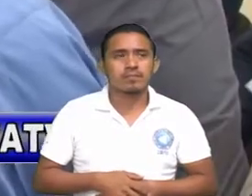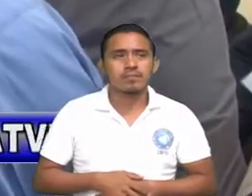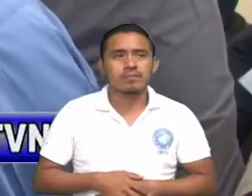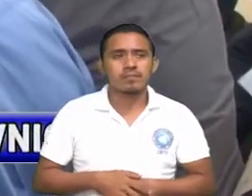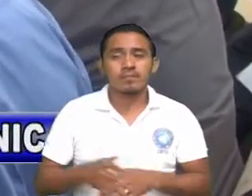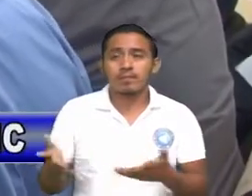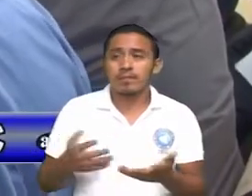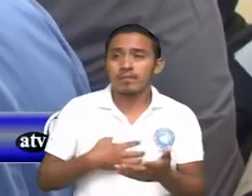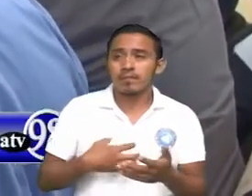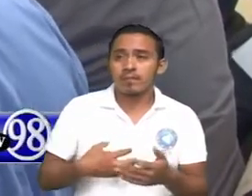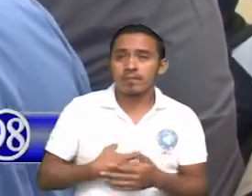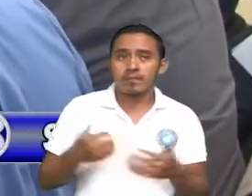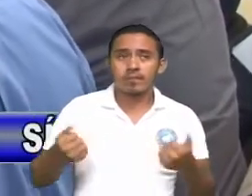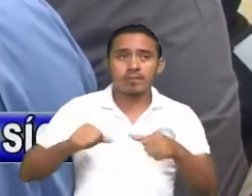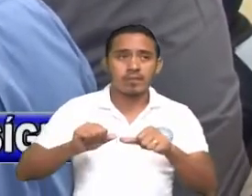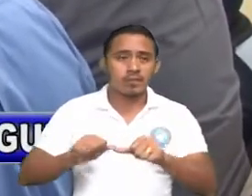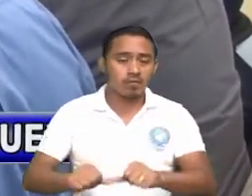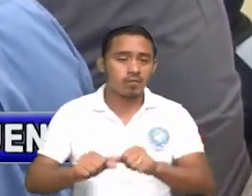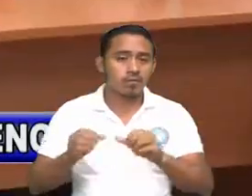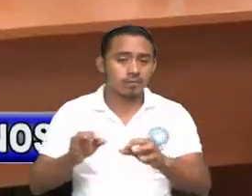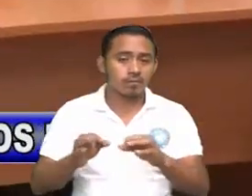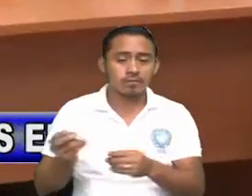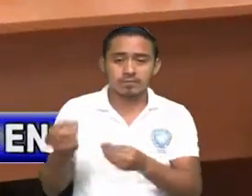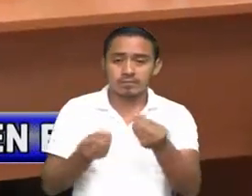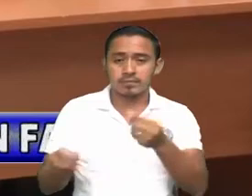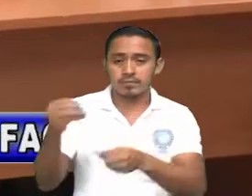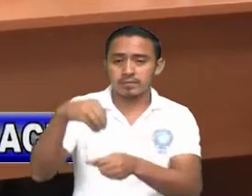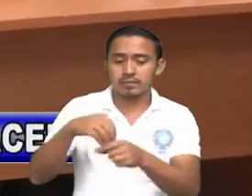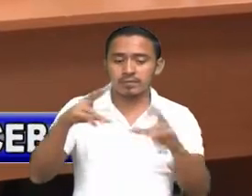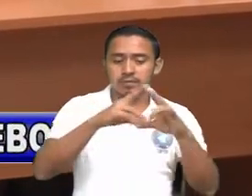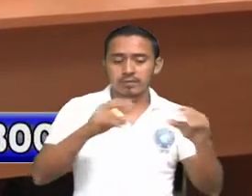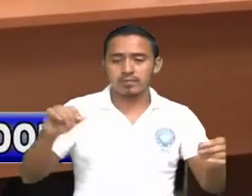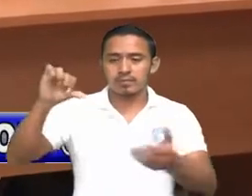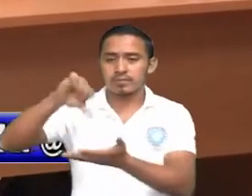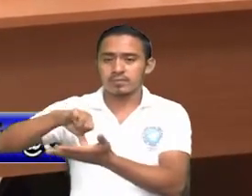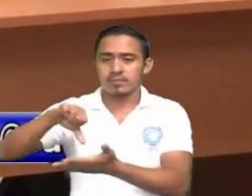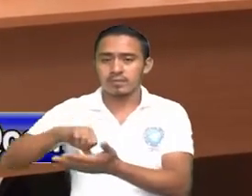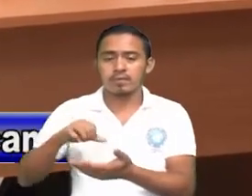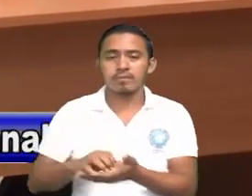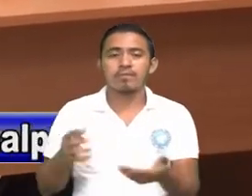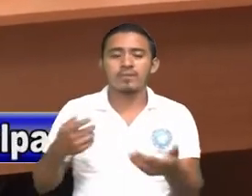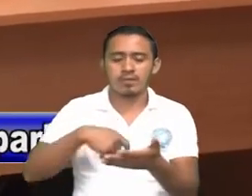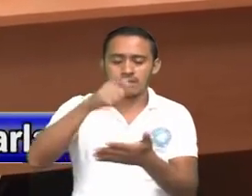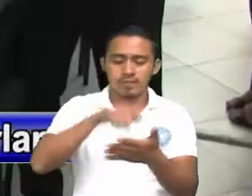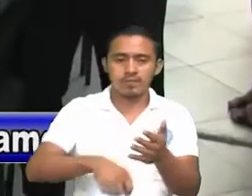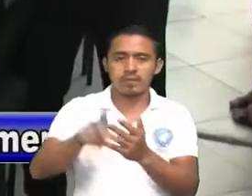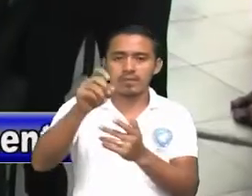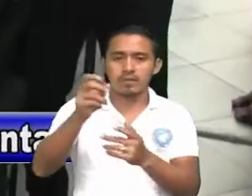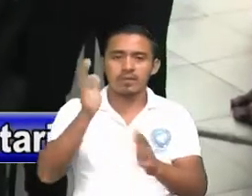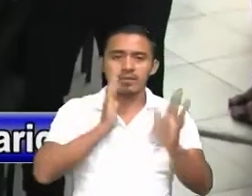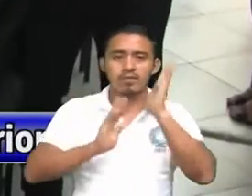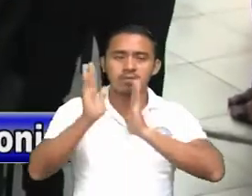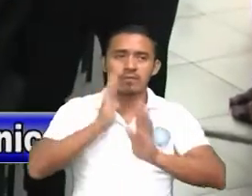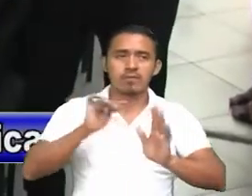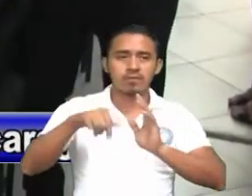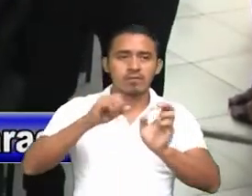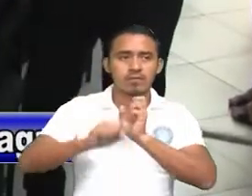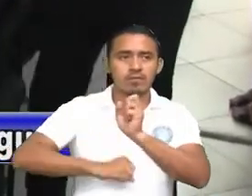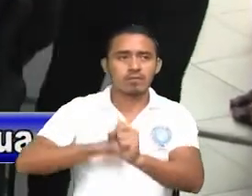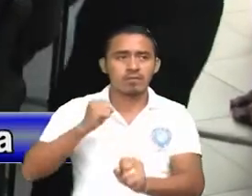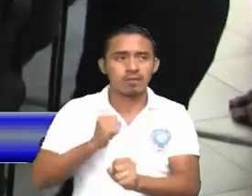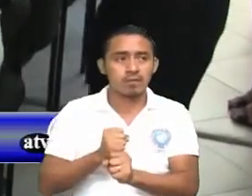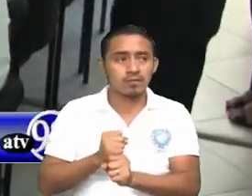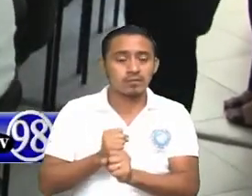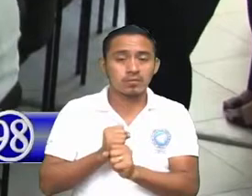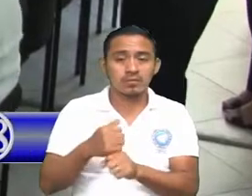de promoción y protección recíproca de inversiones entre Nicaragua e Irán fue suscrito el 10 de agosto de este año en el marco de una